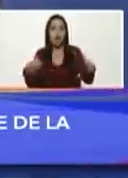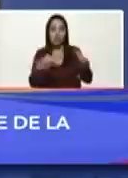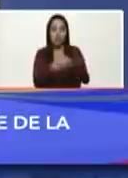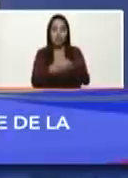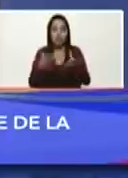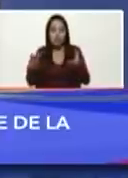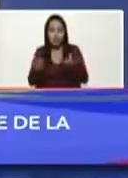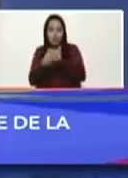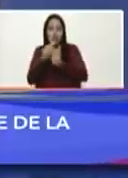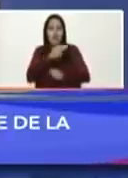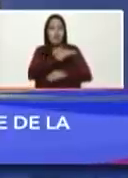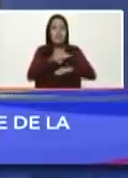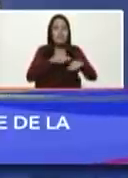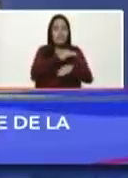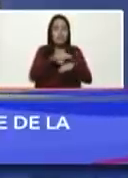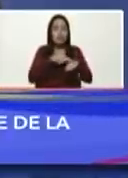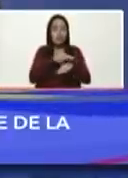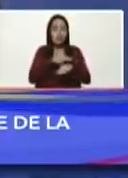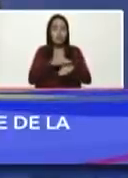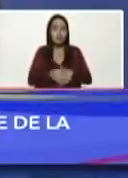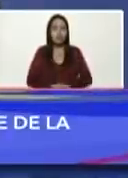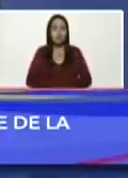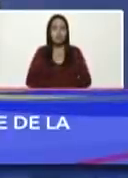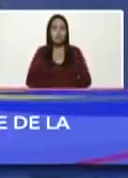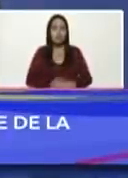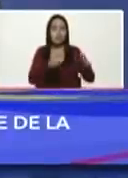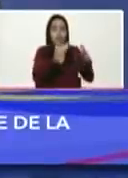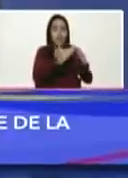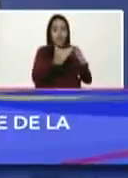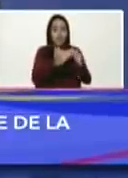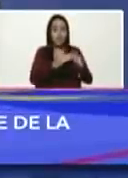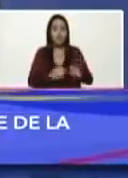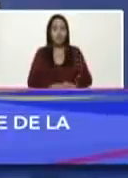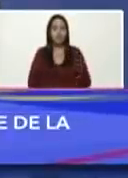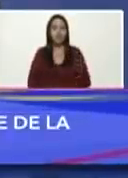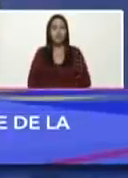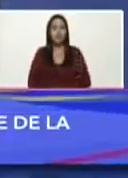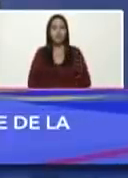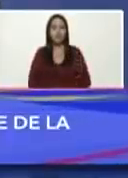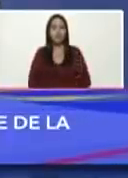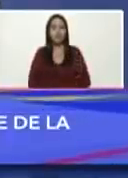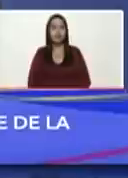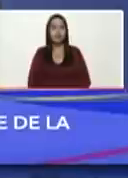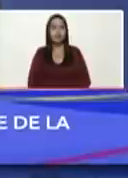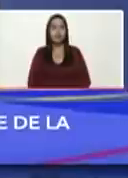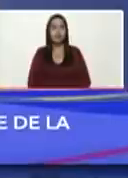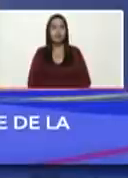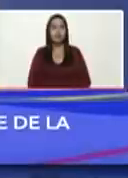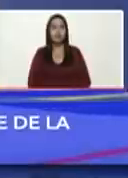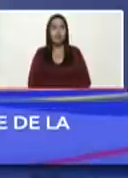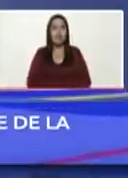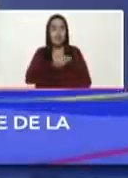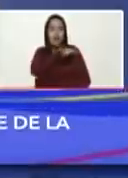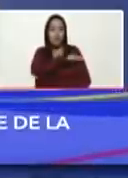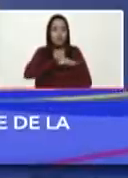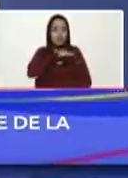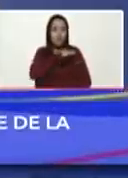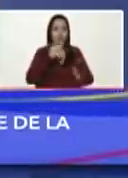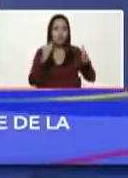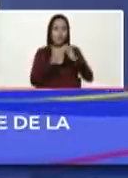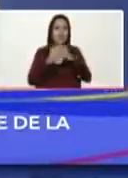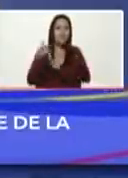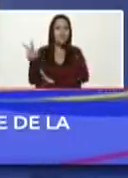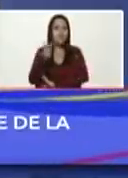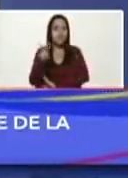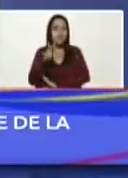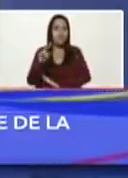ministro del Poder Popular para la vivienda. Y de la gran misión Vivienda Venezuela,